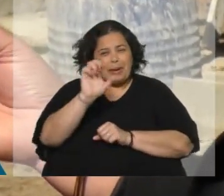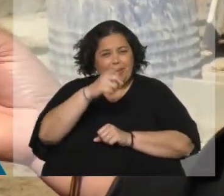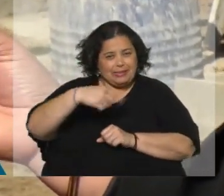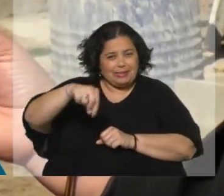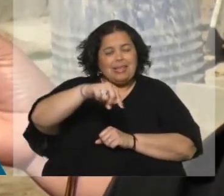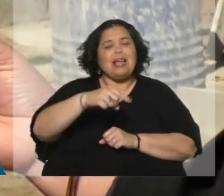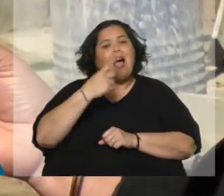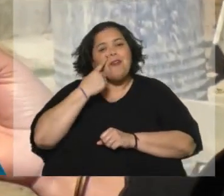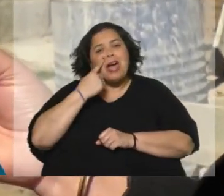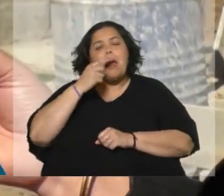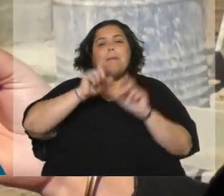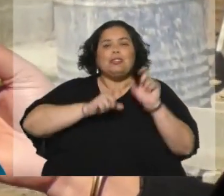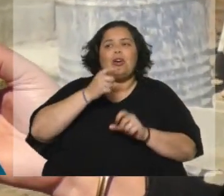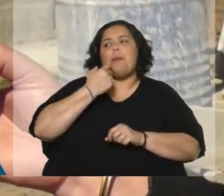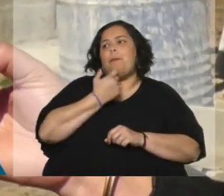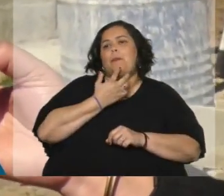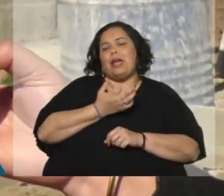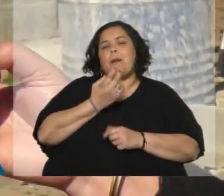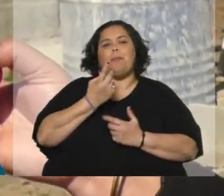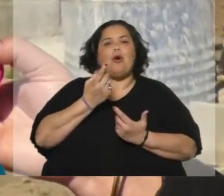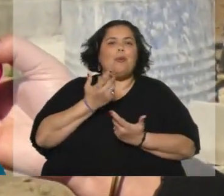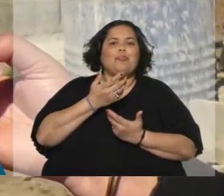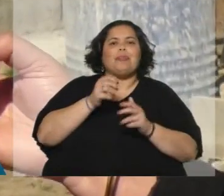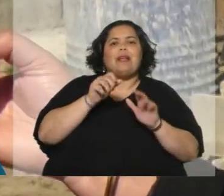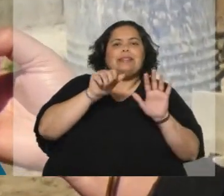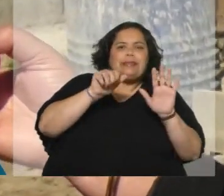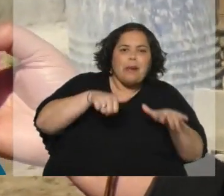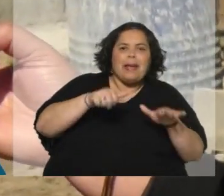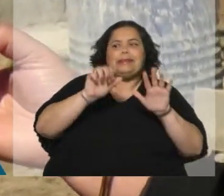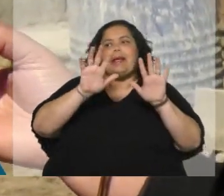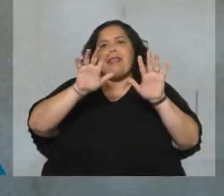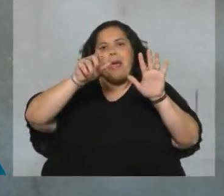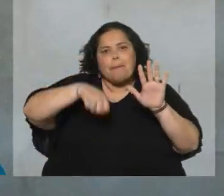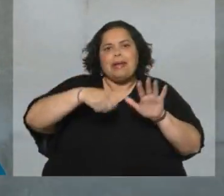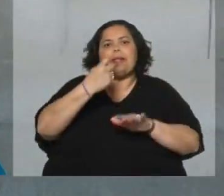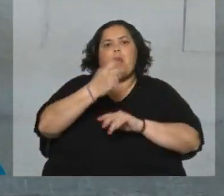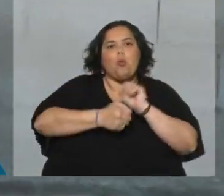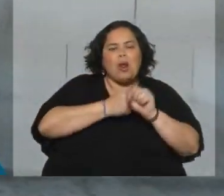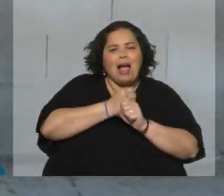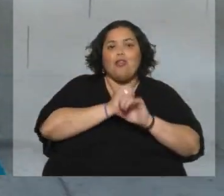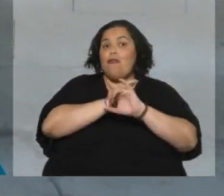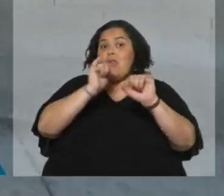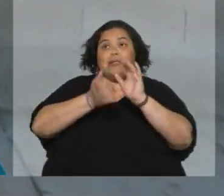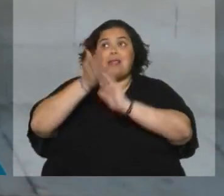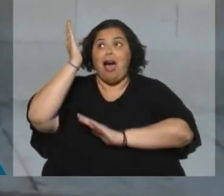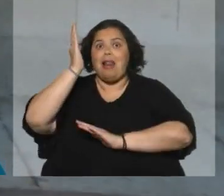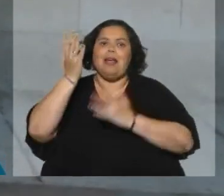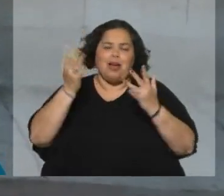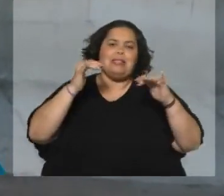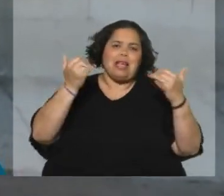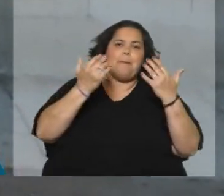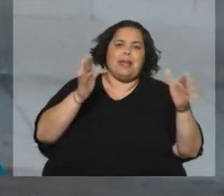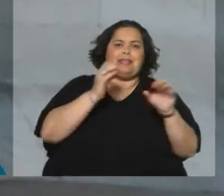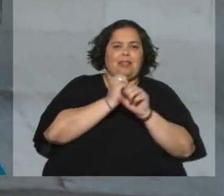plan personas que le quedan 10 meses o menos 6 meses 10 meses un año empezar a trabajar con empresario con el oficio que